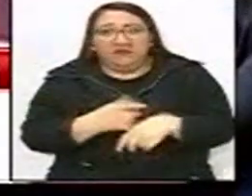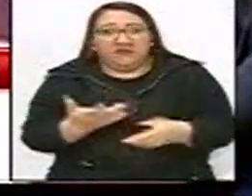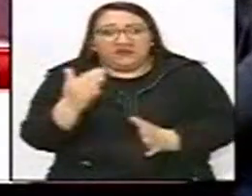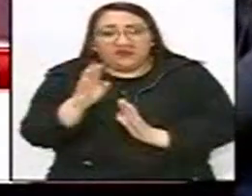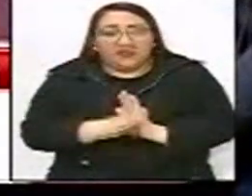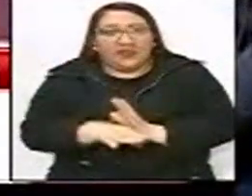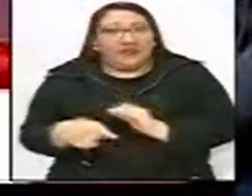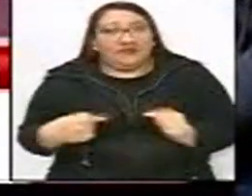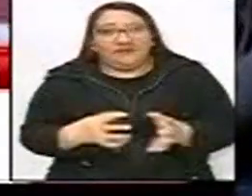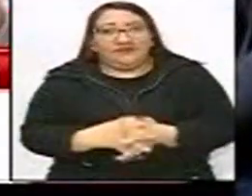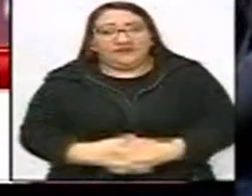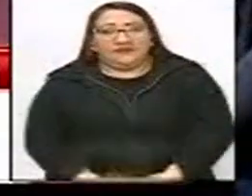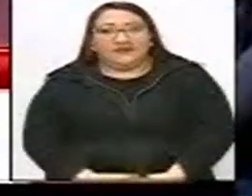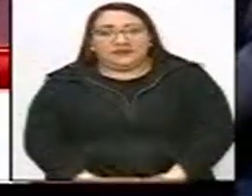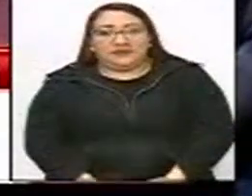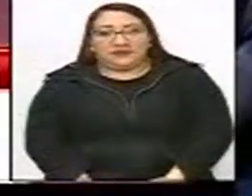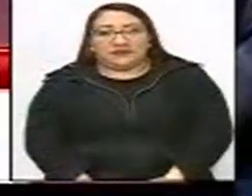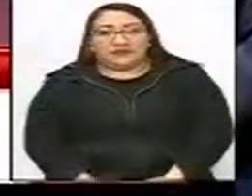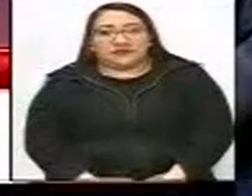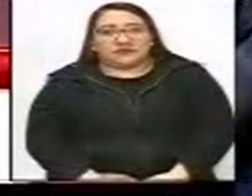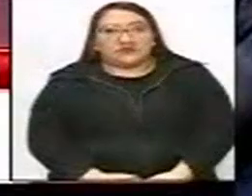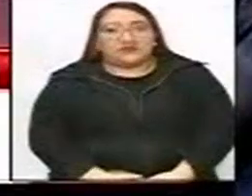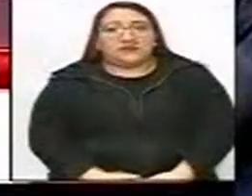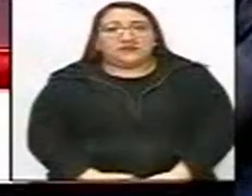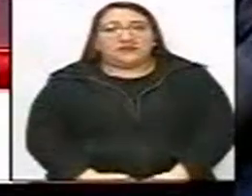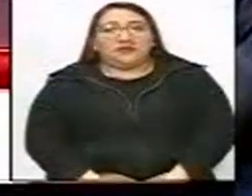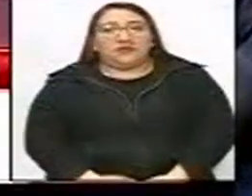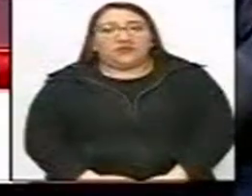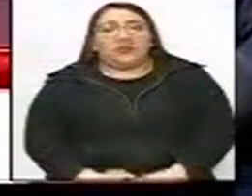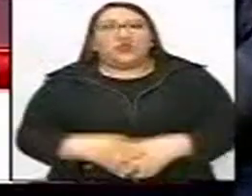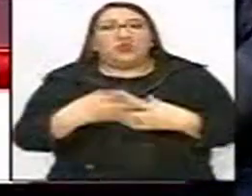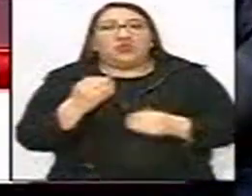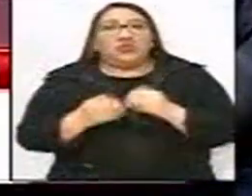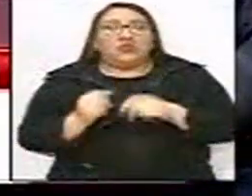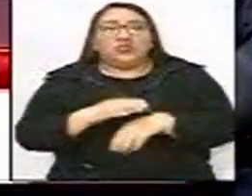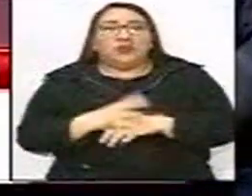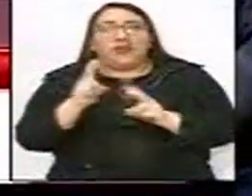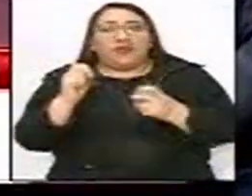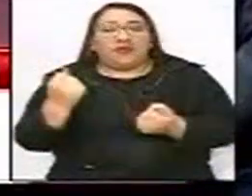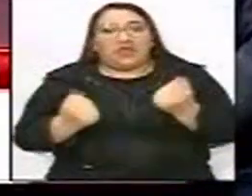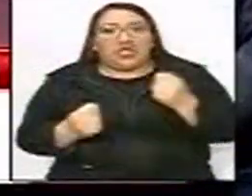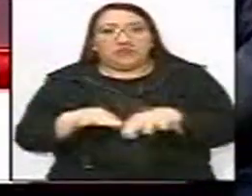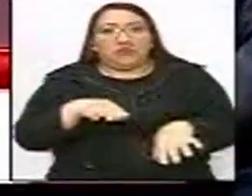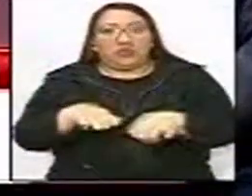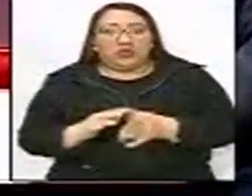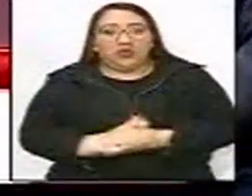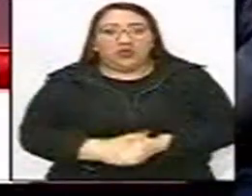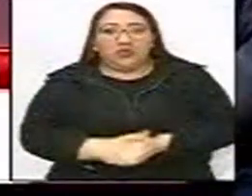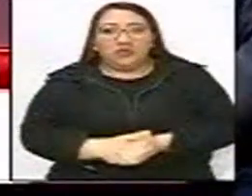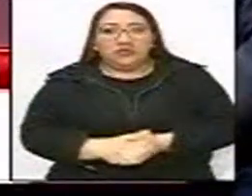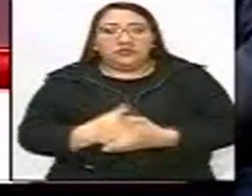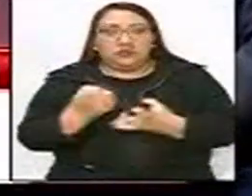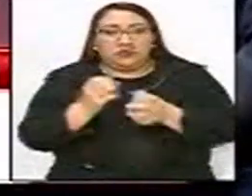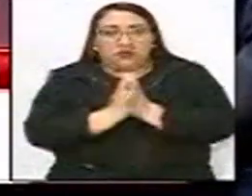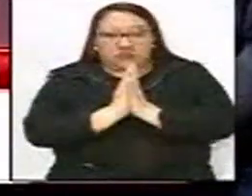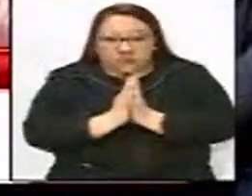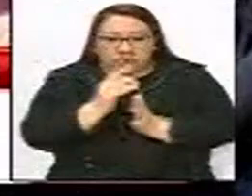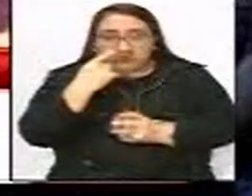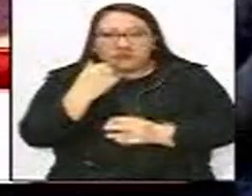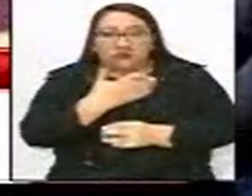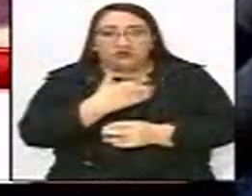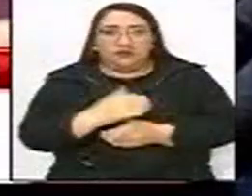menos competitivo porque no hay la capacidad de resolver el tema del transporte. Quiero, por favor, señor presidente,